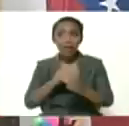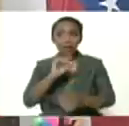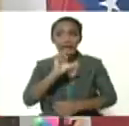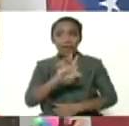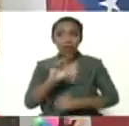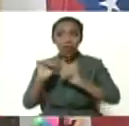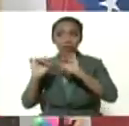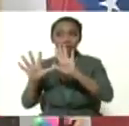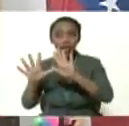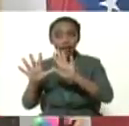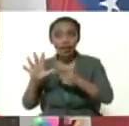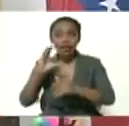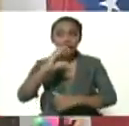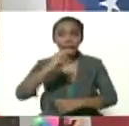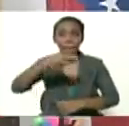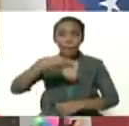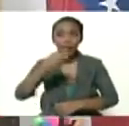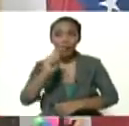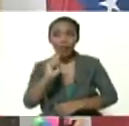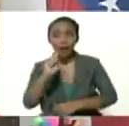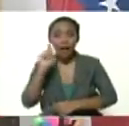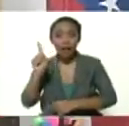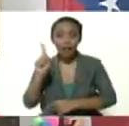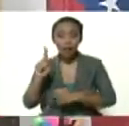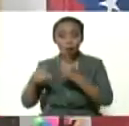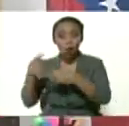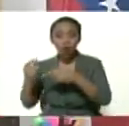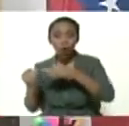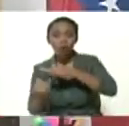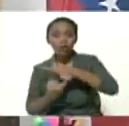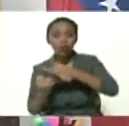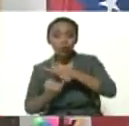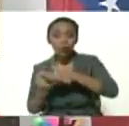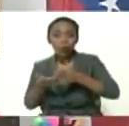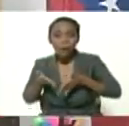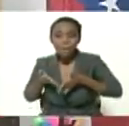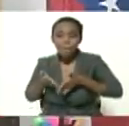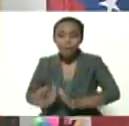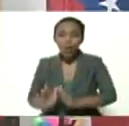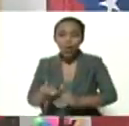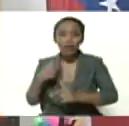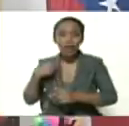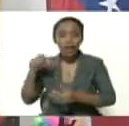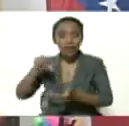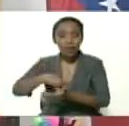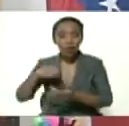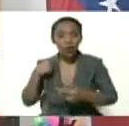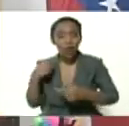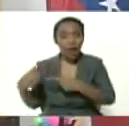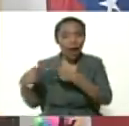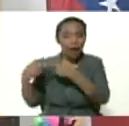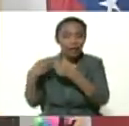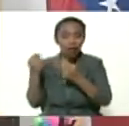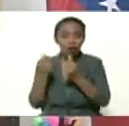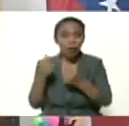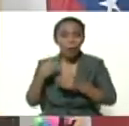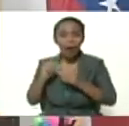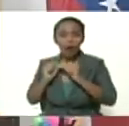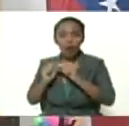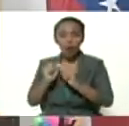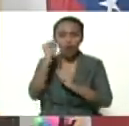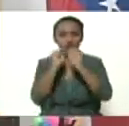2.310 CPT, que es otro instrumento nacido en el medio de la guerra económica para mantener los motores económicos